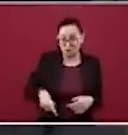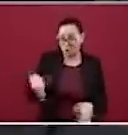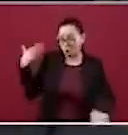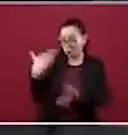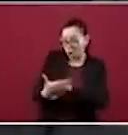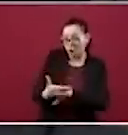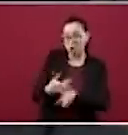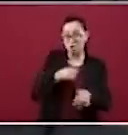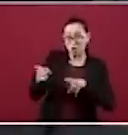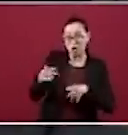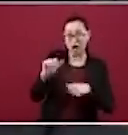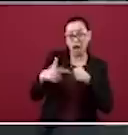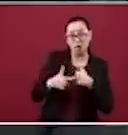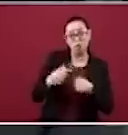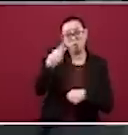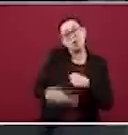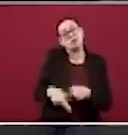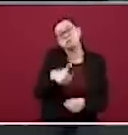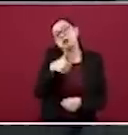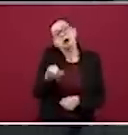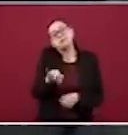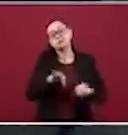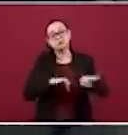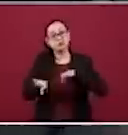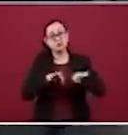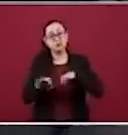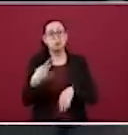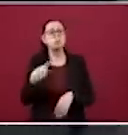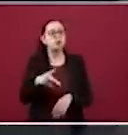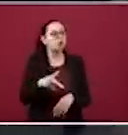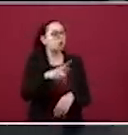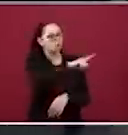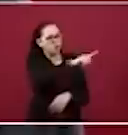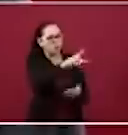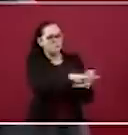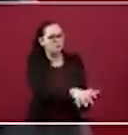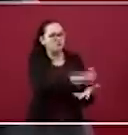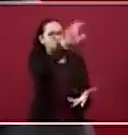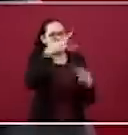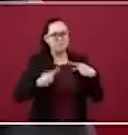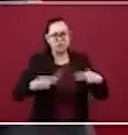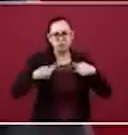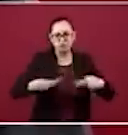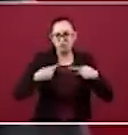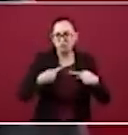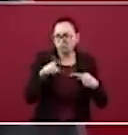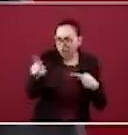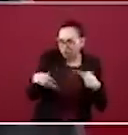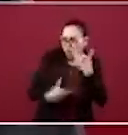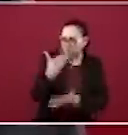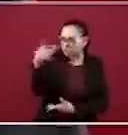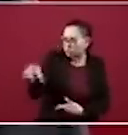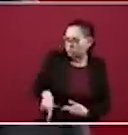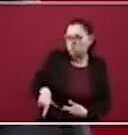que se tienen que correr, pero la mayor parte del pueblo protege a los servidores de